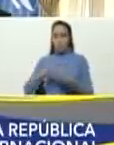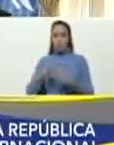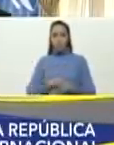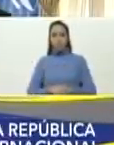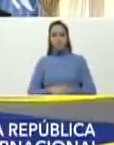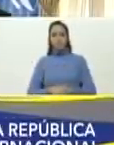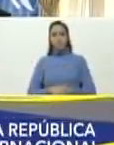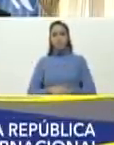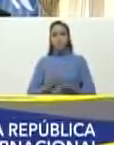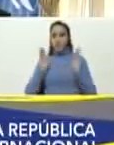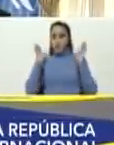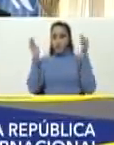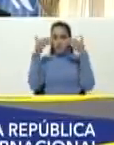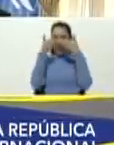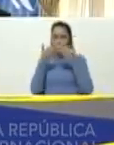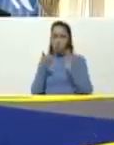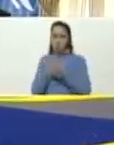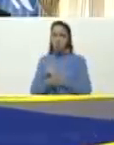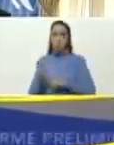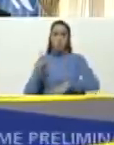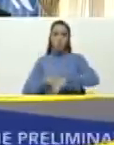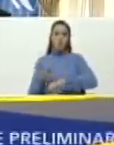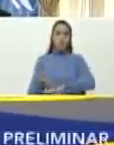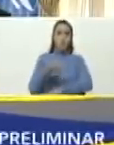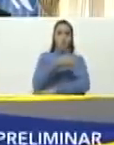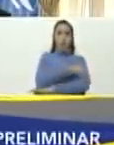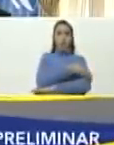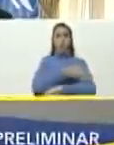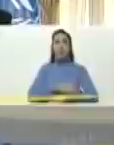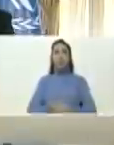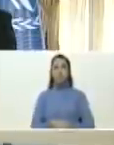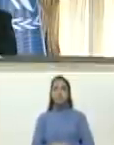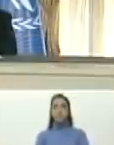ciegos en esa etapa.